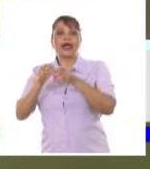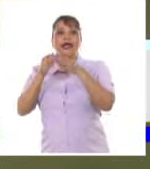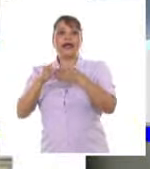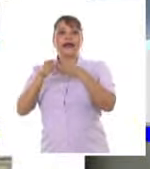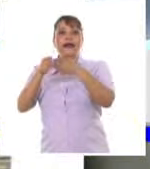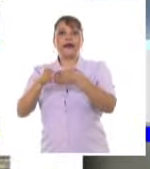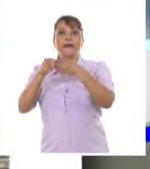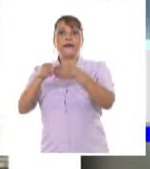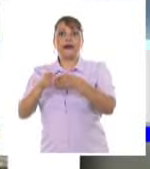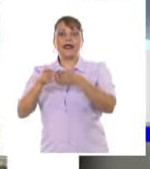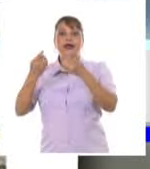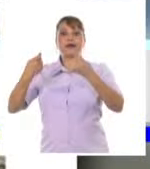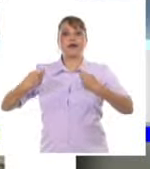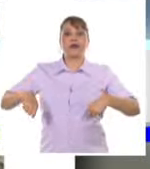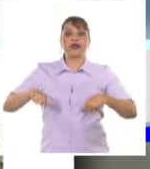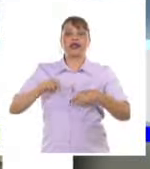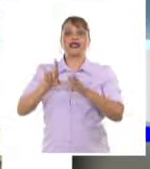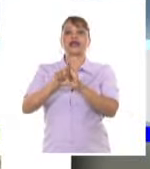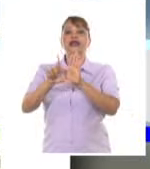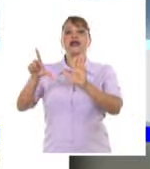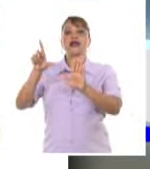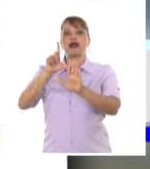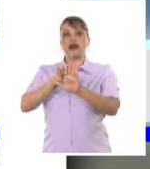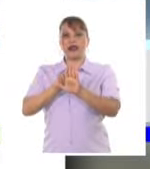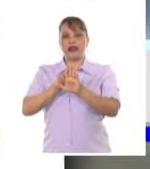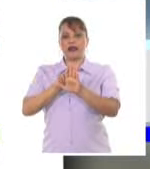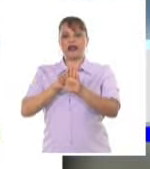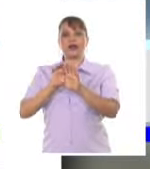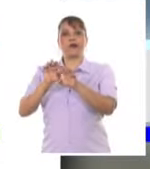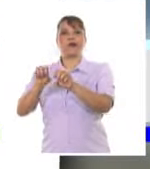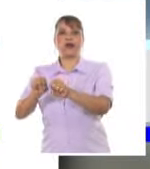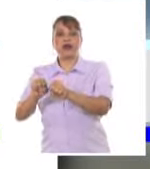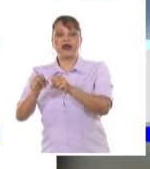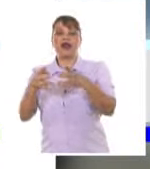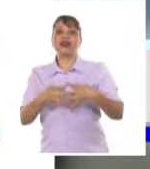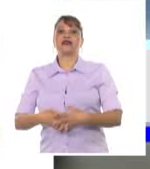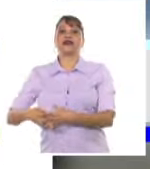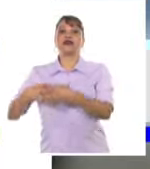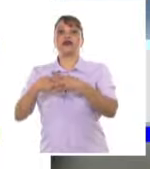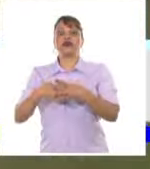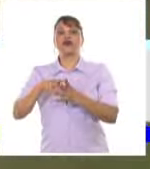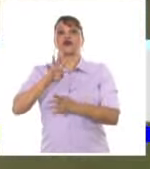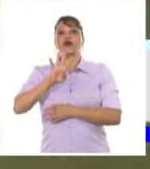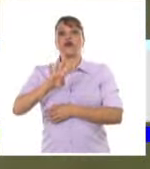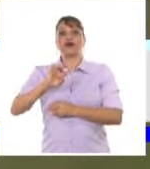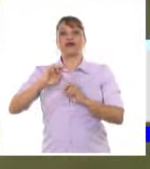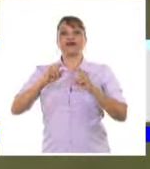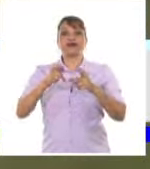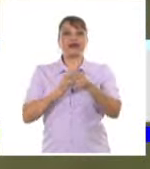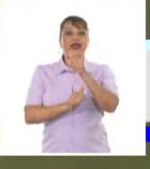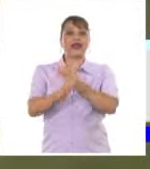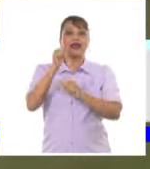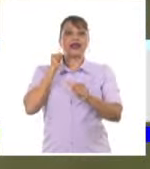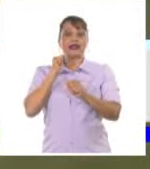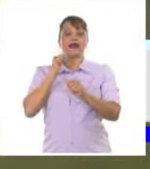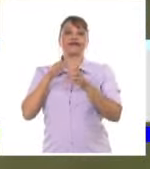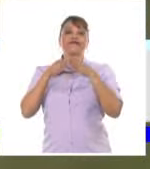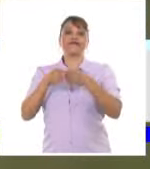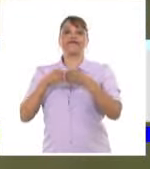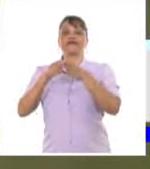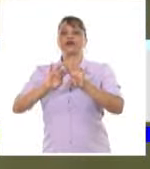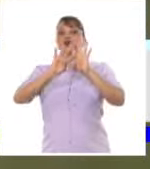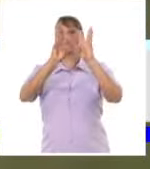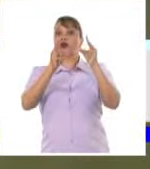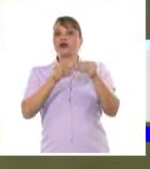en una salida ilegal del país. Las autoridades norteamericanas han realizado 4 operaciones de retorno por la vía marítima con un total